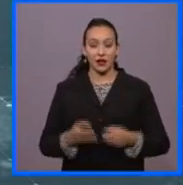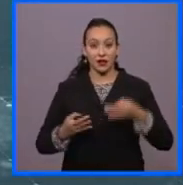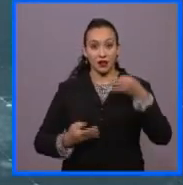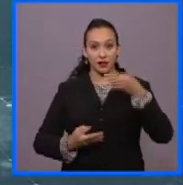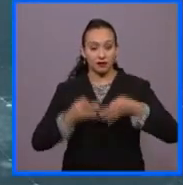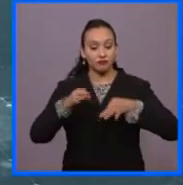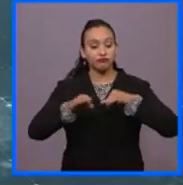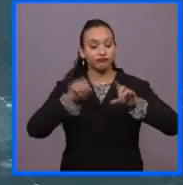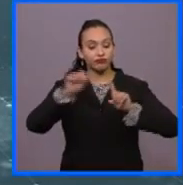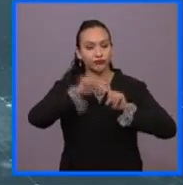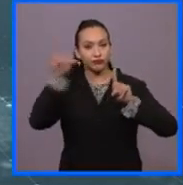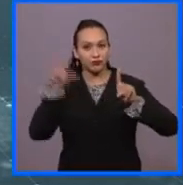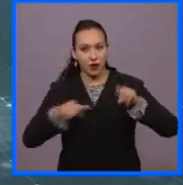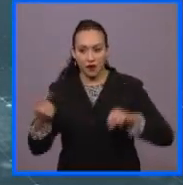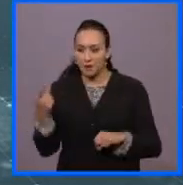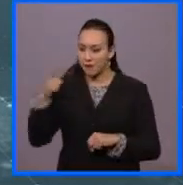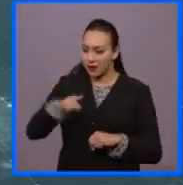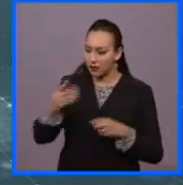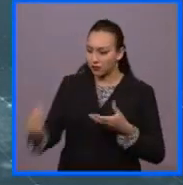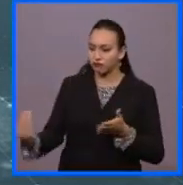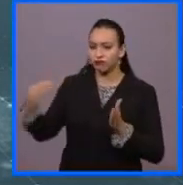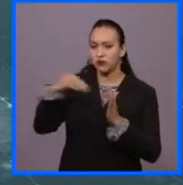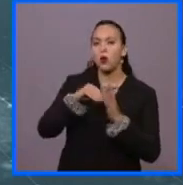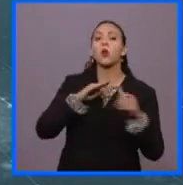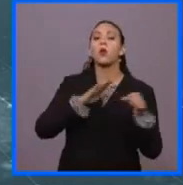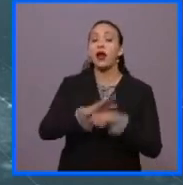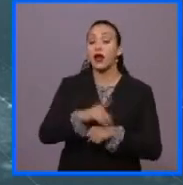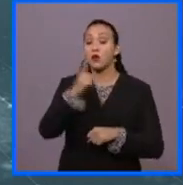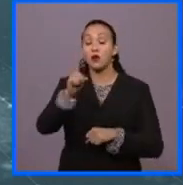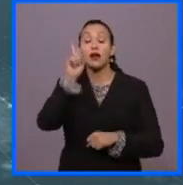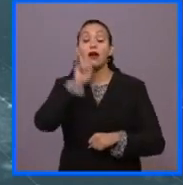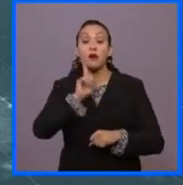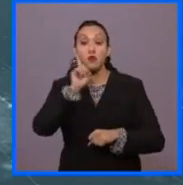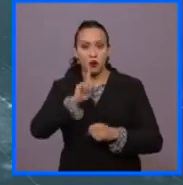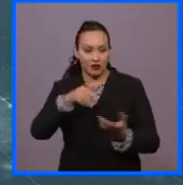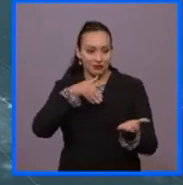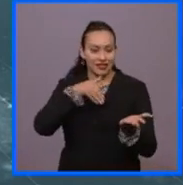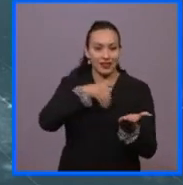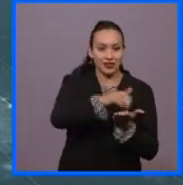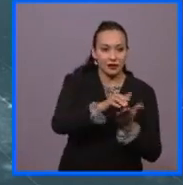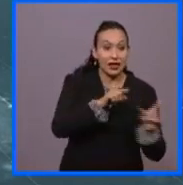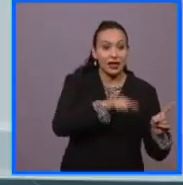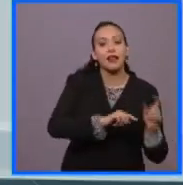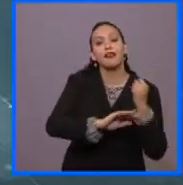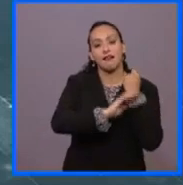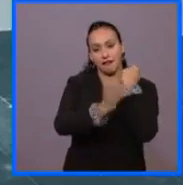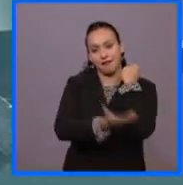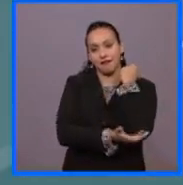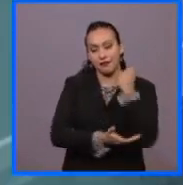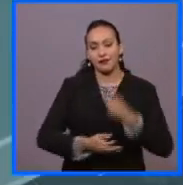Tribunal Laboral Federal ordenó la reinstalación de una trabajadora despedida por estar embarazada.